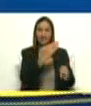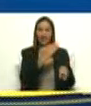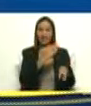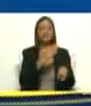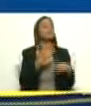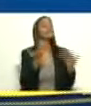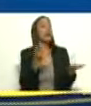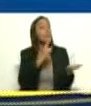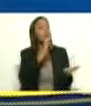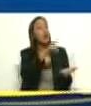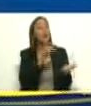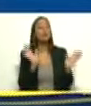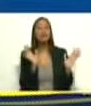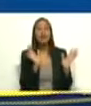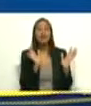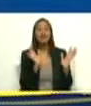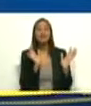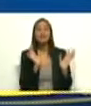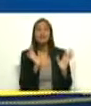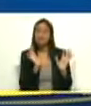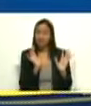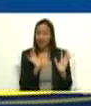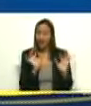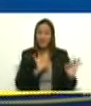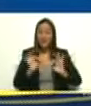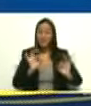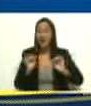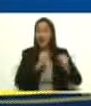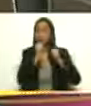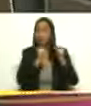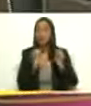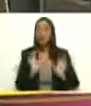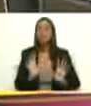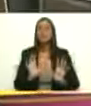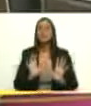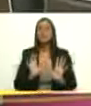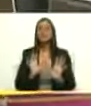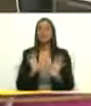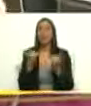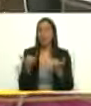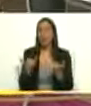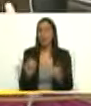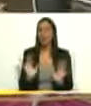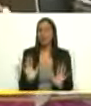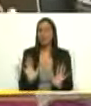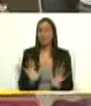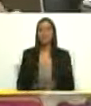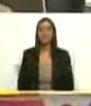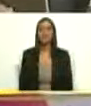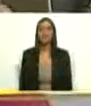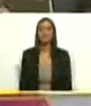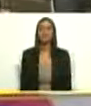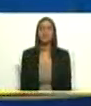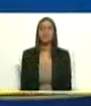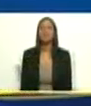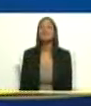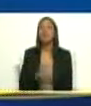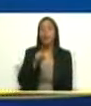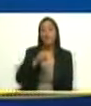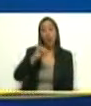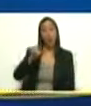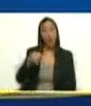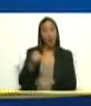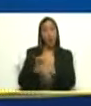pelear no ha peleado Pero va a pelear Ahora sí a Jorge Rodríguez